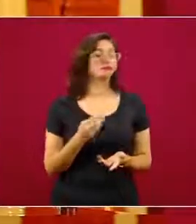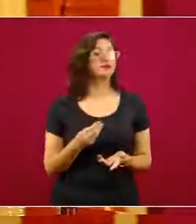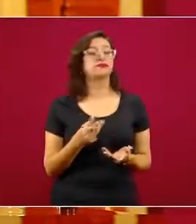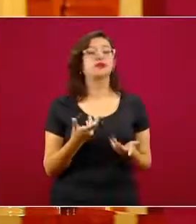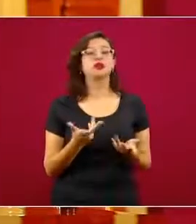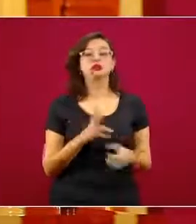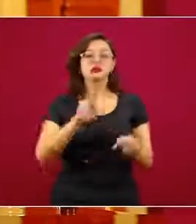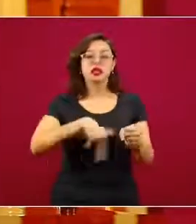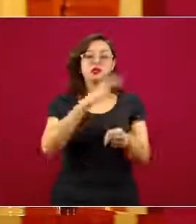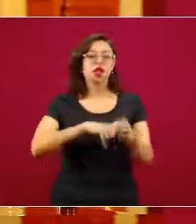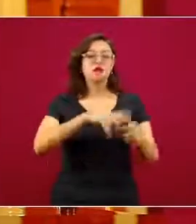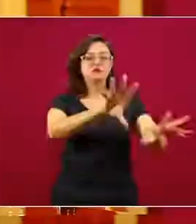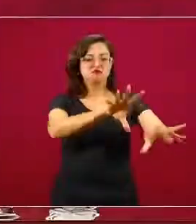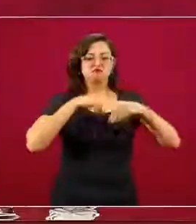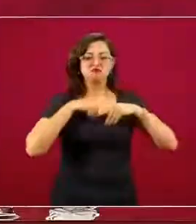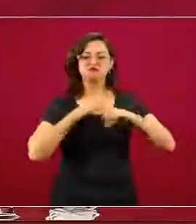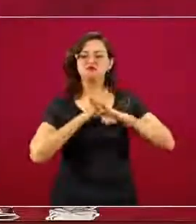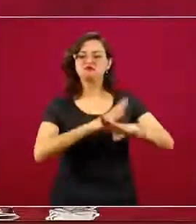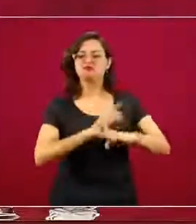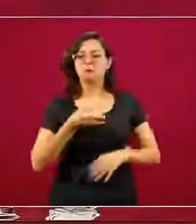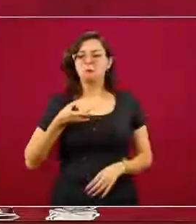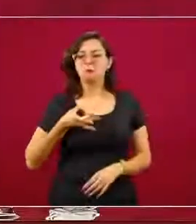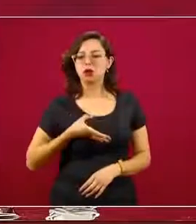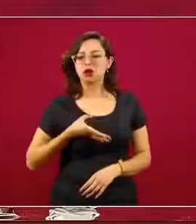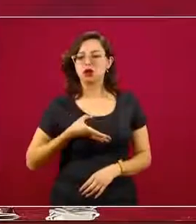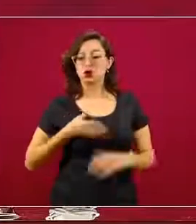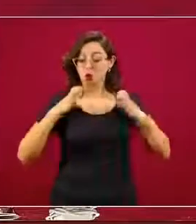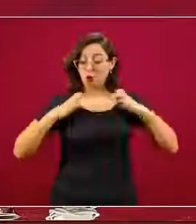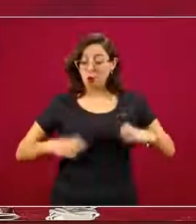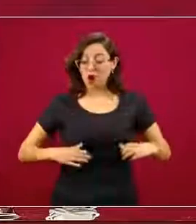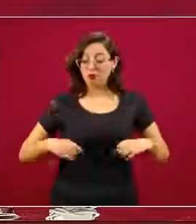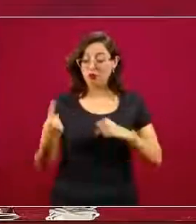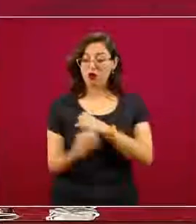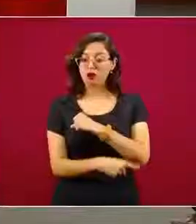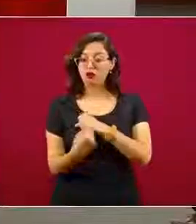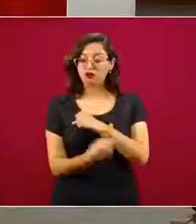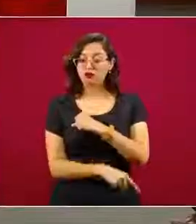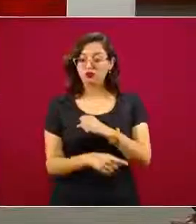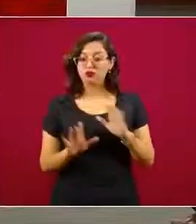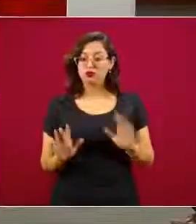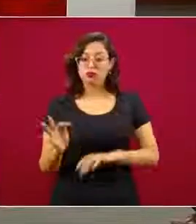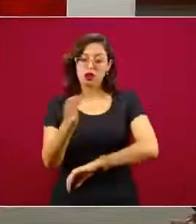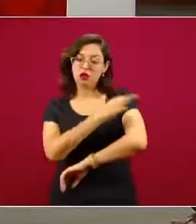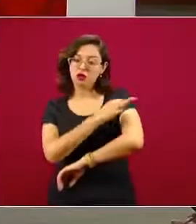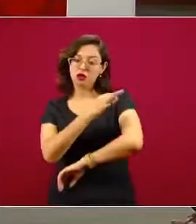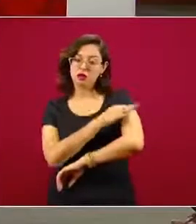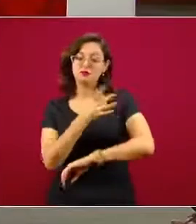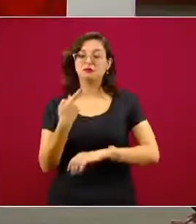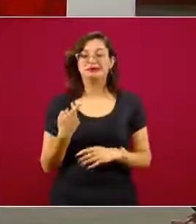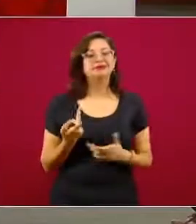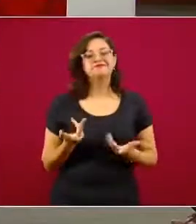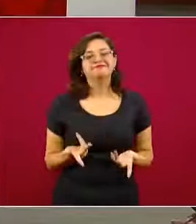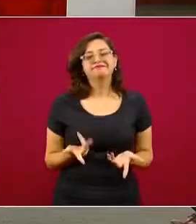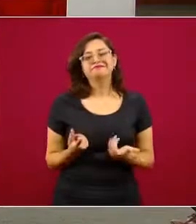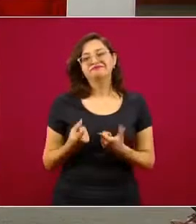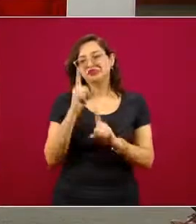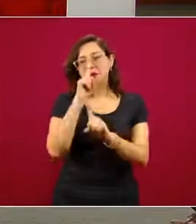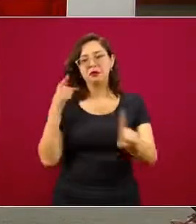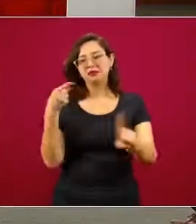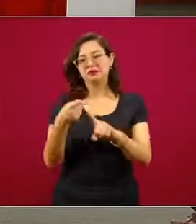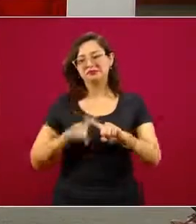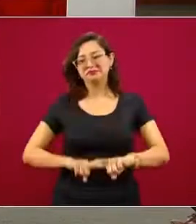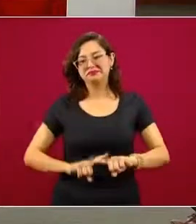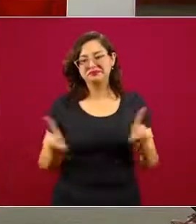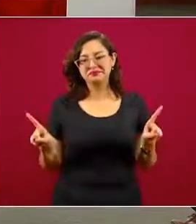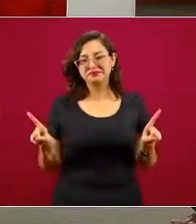silvestre, natural, con el virus o ya por vacunación. Entonces los objetivos también tienen que